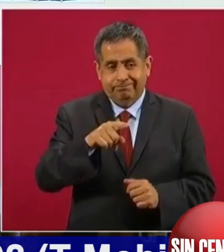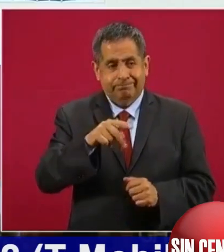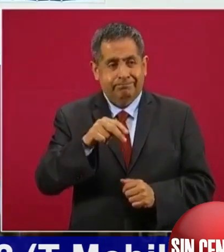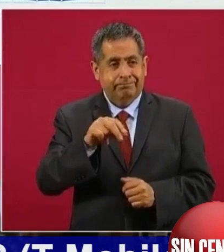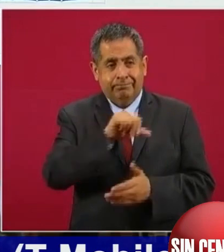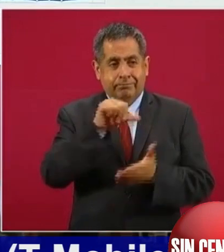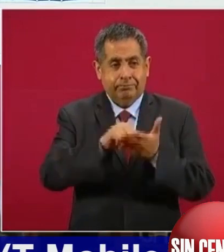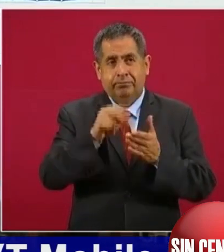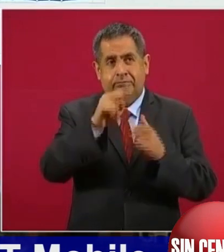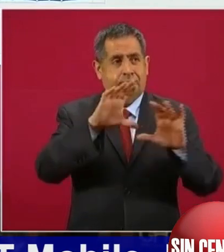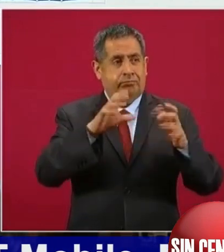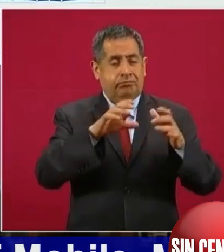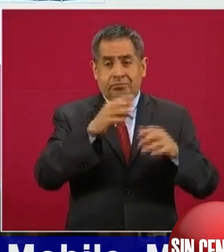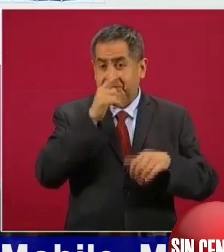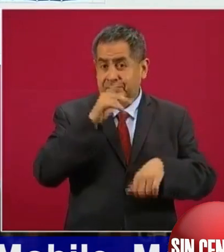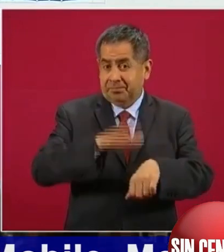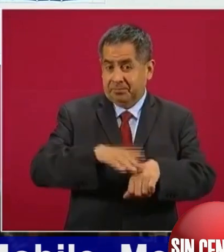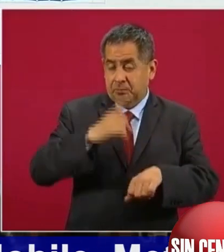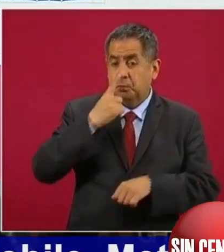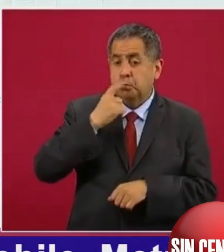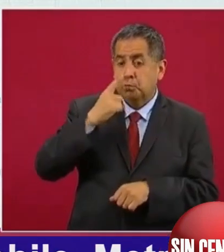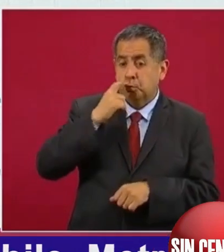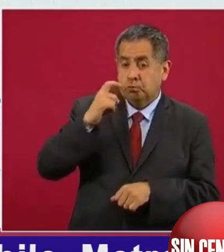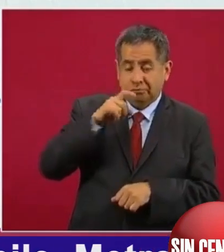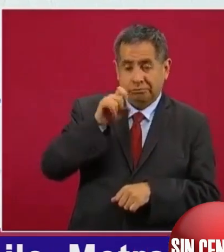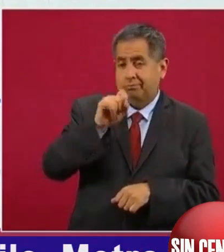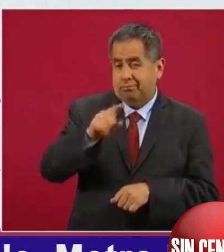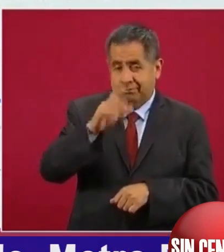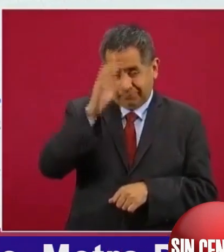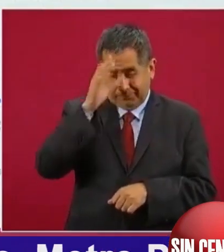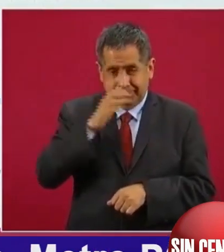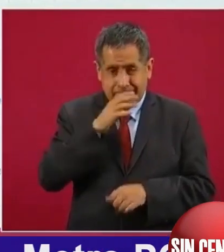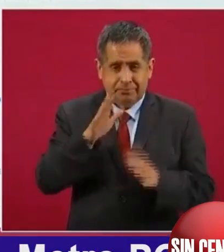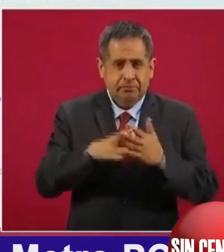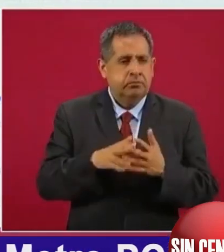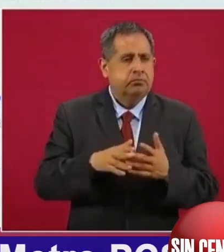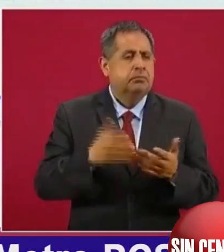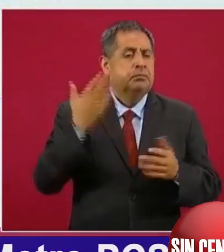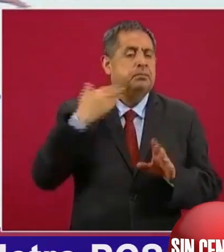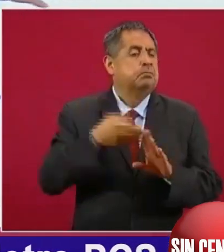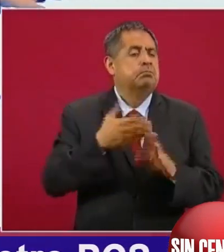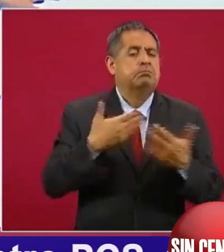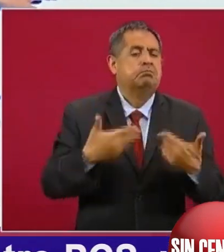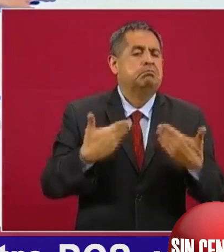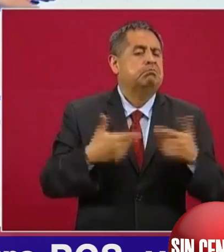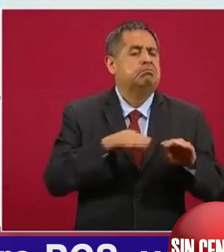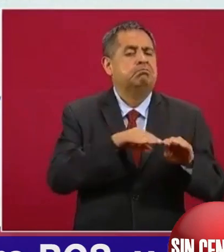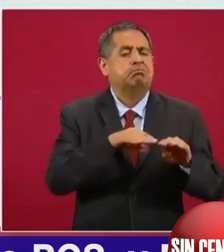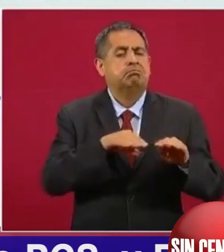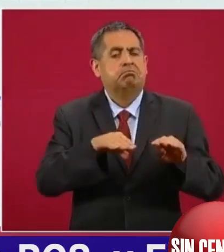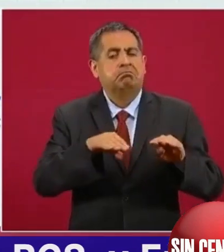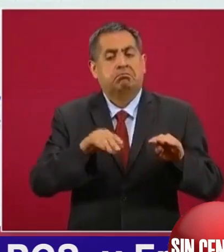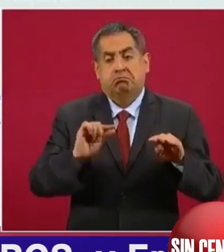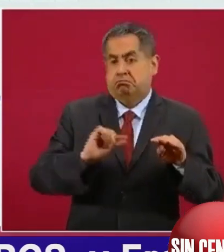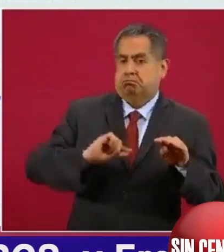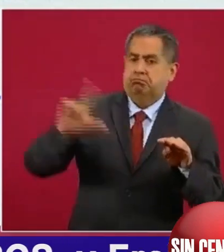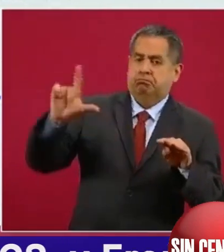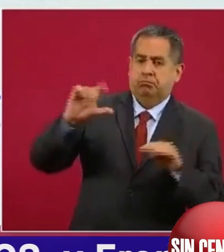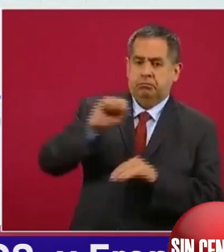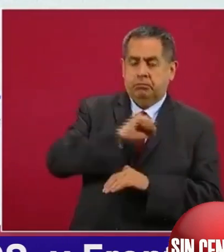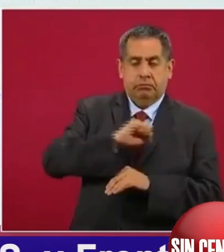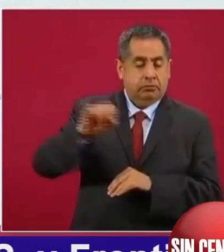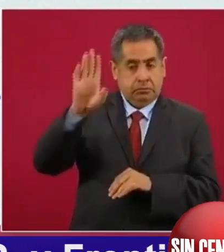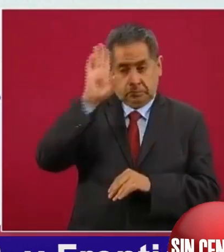centro-norte, está en el semáforo rojo. Parecido a Coahuila, tuvo un periodo de relativa estabilidad, pero después tuvo este incremento